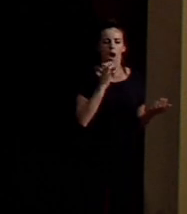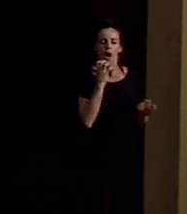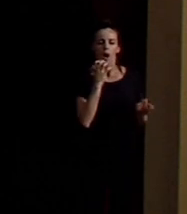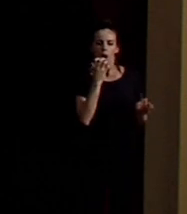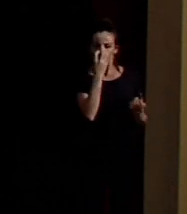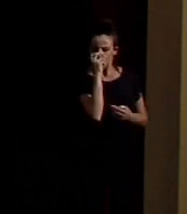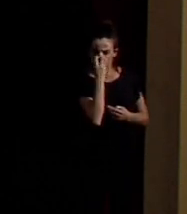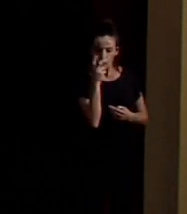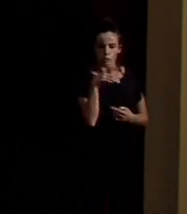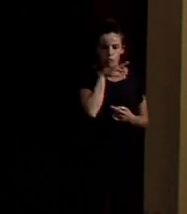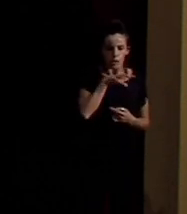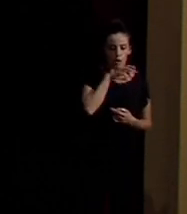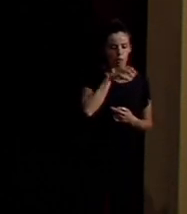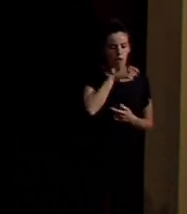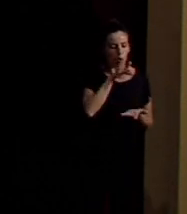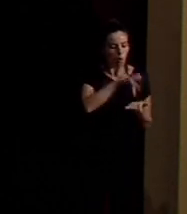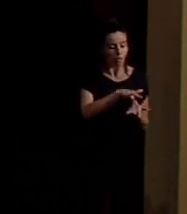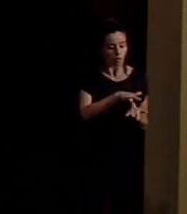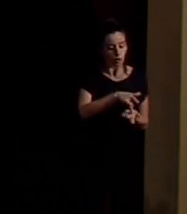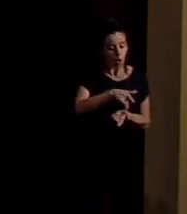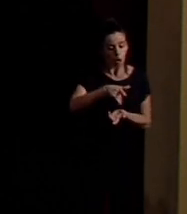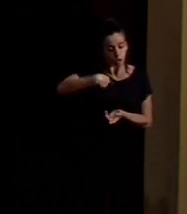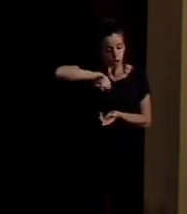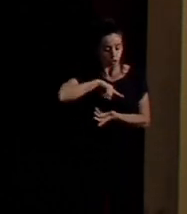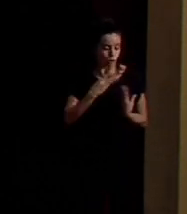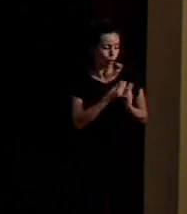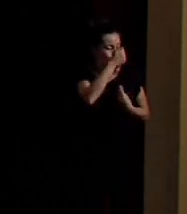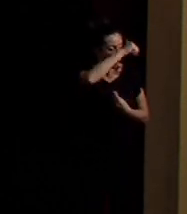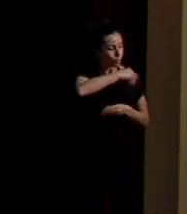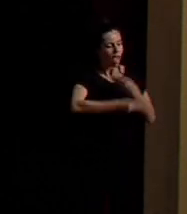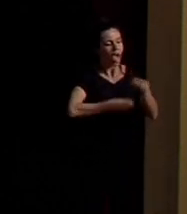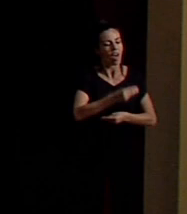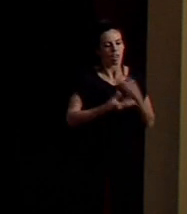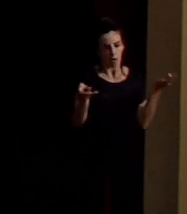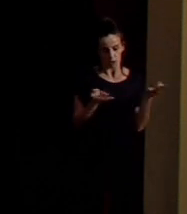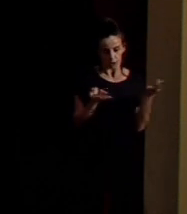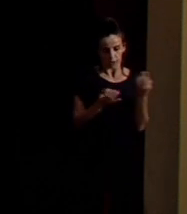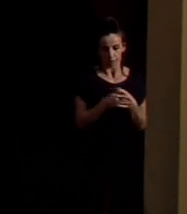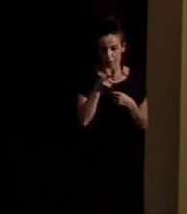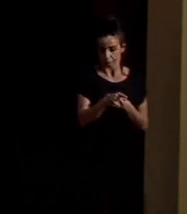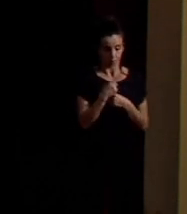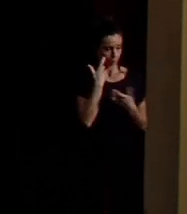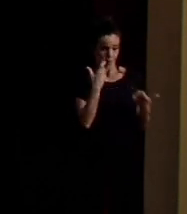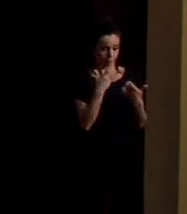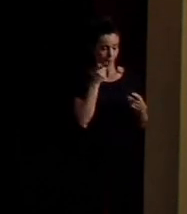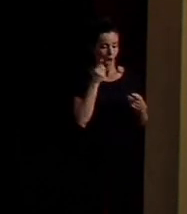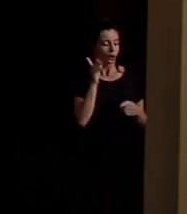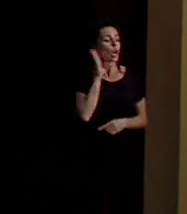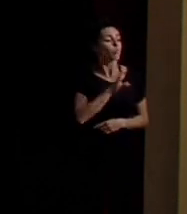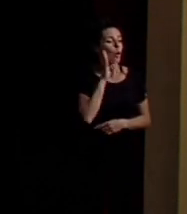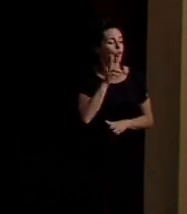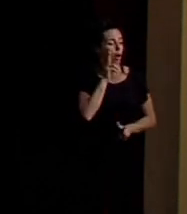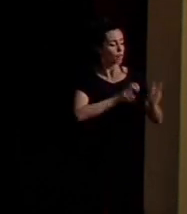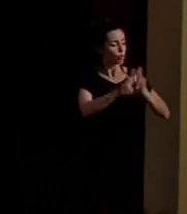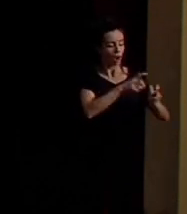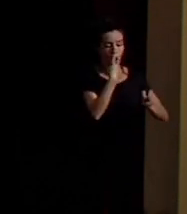que tendríamos que hacer cuando estamos con un chico. Todo esto con el agravante, claro, que el porno ni siquiera se busca, sino que se encuentra, ¿no? Como